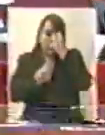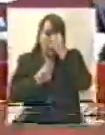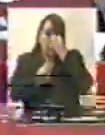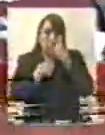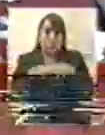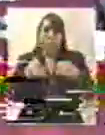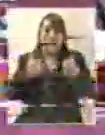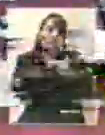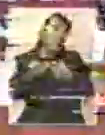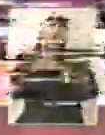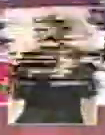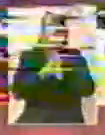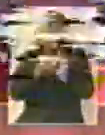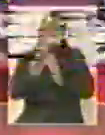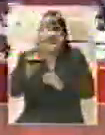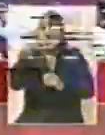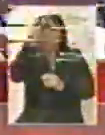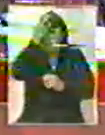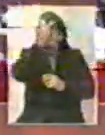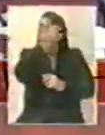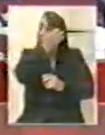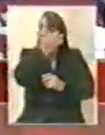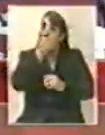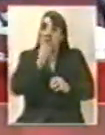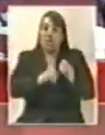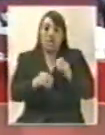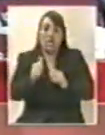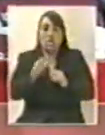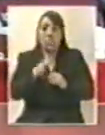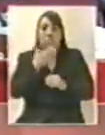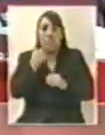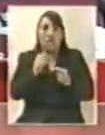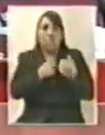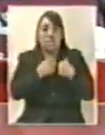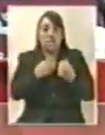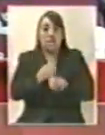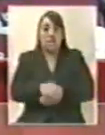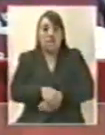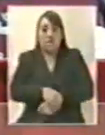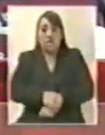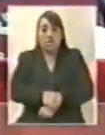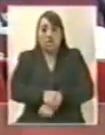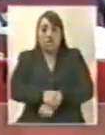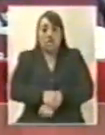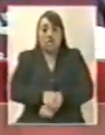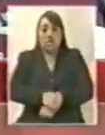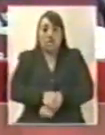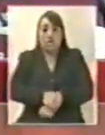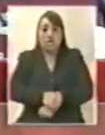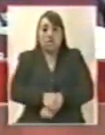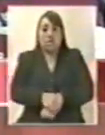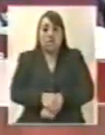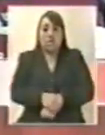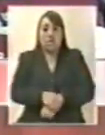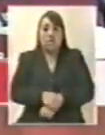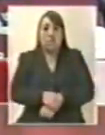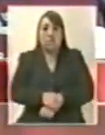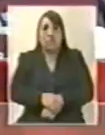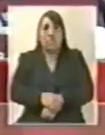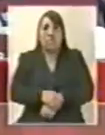¿Por qué el partido no puede tener el derecho de organizar a sus mejores